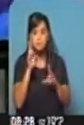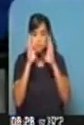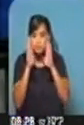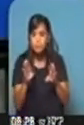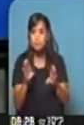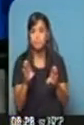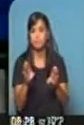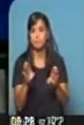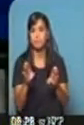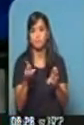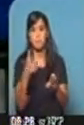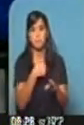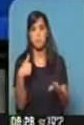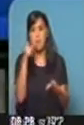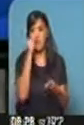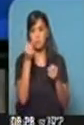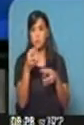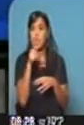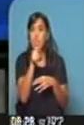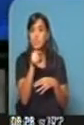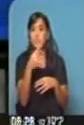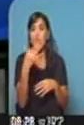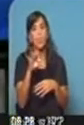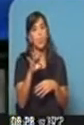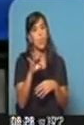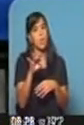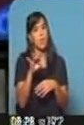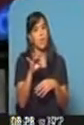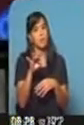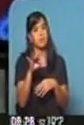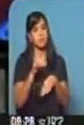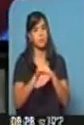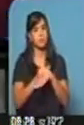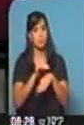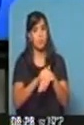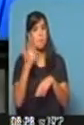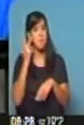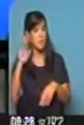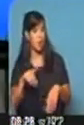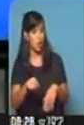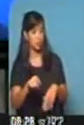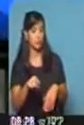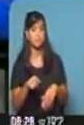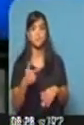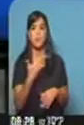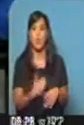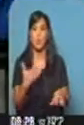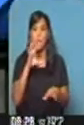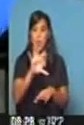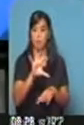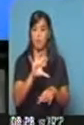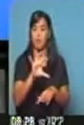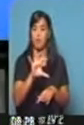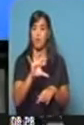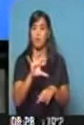el foco en los padres porque van a hacer ellos los que tengan que responder por los menores en tales casos pero lo cierto es que el gobierno de la provincia de buenos aires-